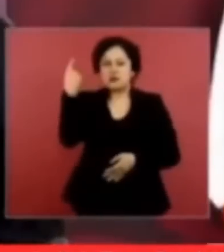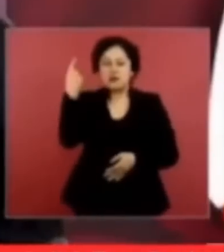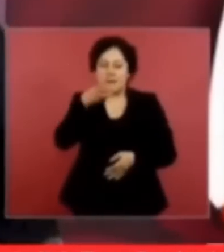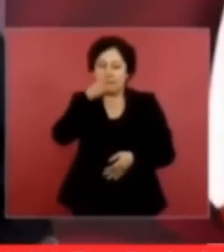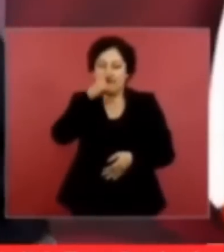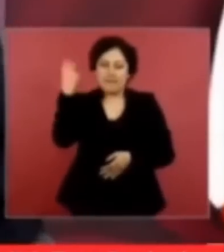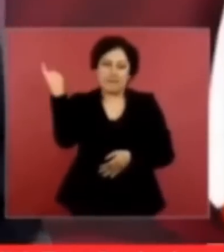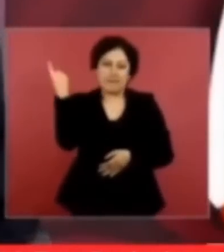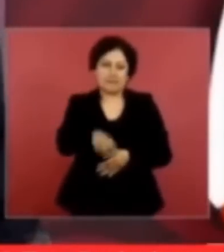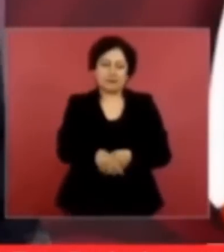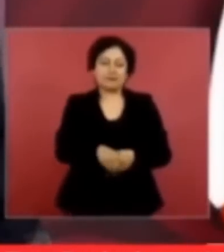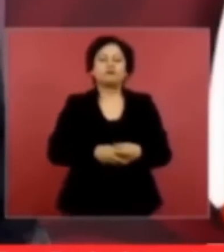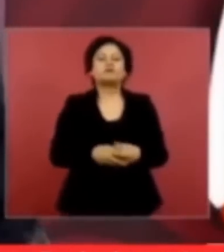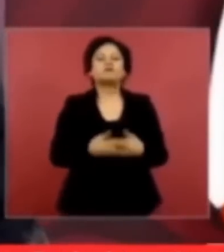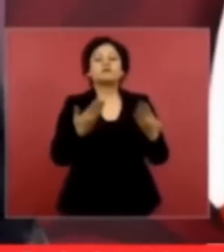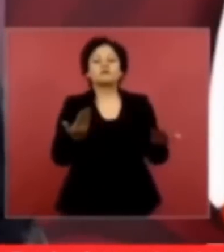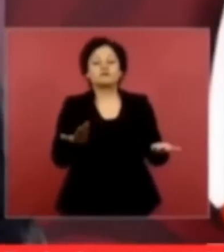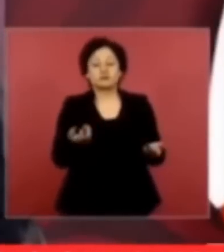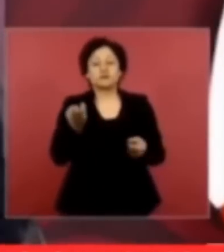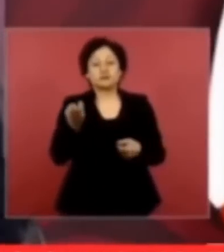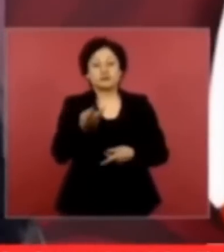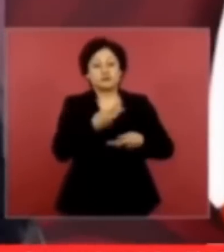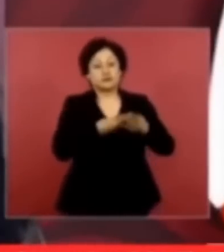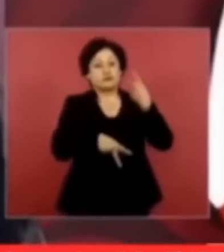Y ahí se funda el actual ejército